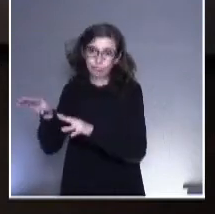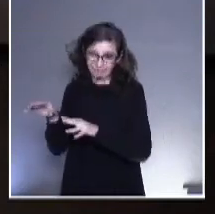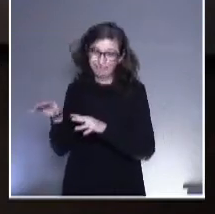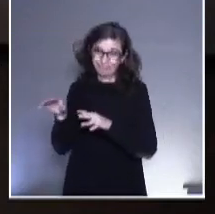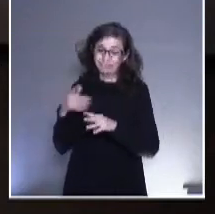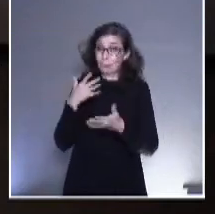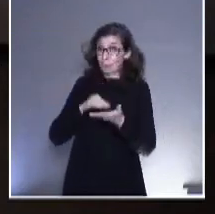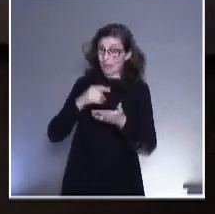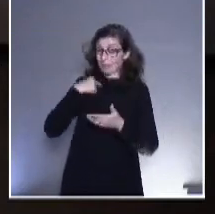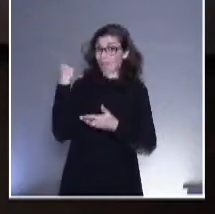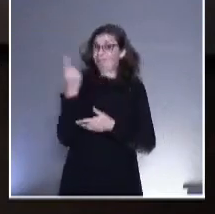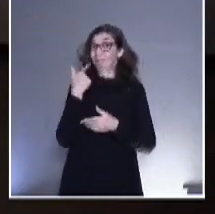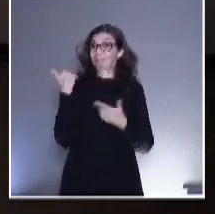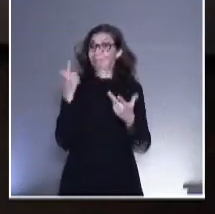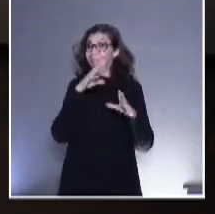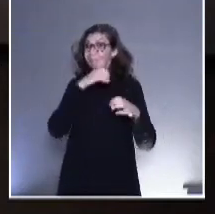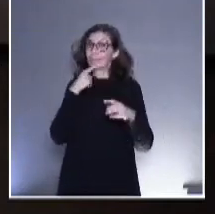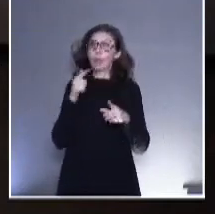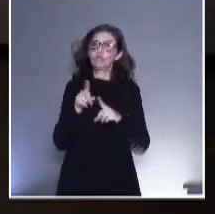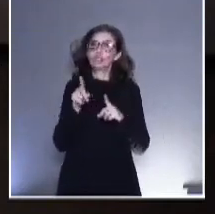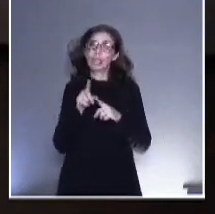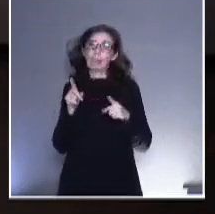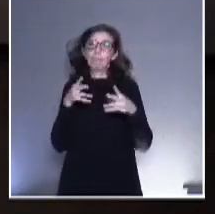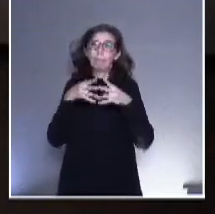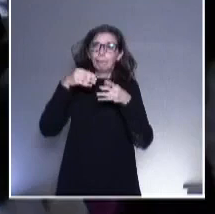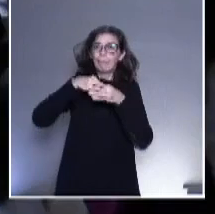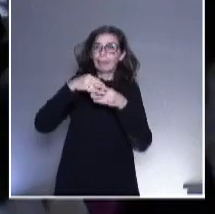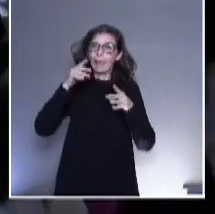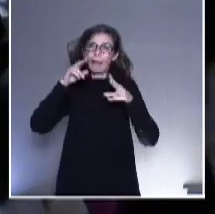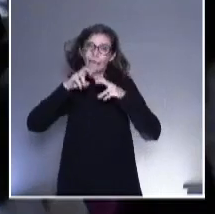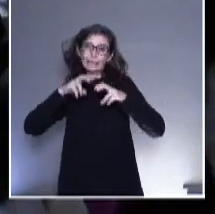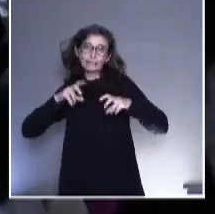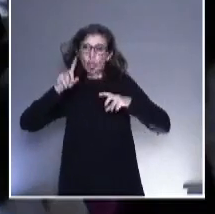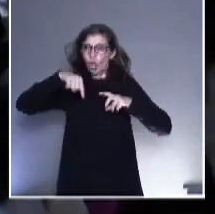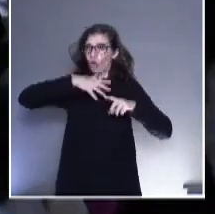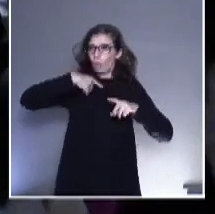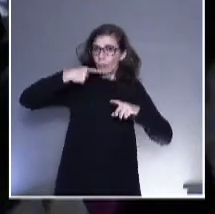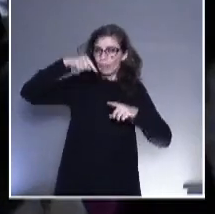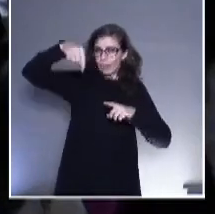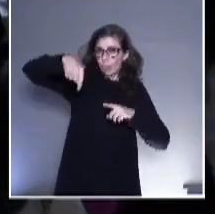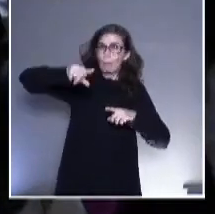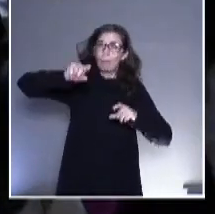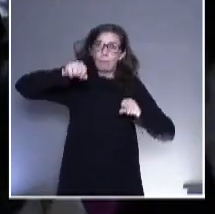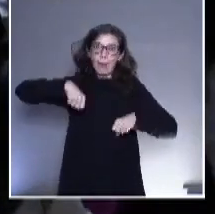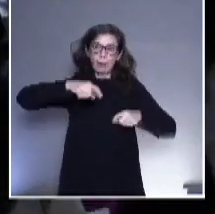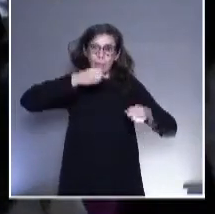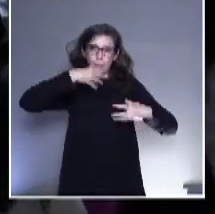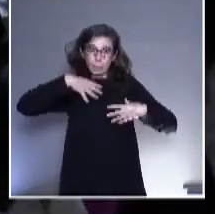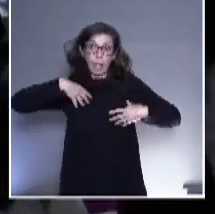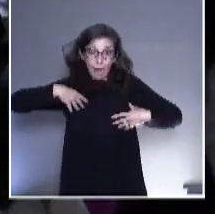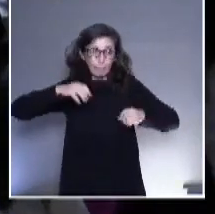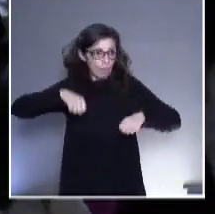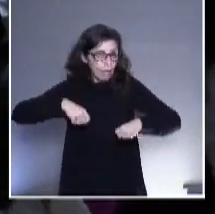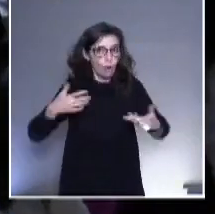investigadores, vamos a decir, de carácter más metafísico, acaban entrando también en esta idea de, vale, ¿cómo podemos hacer para